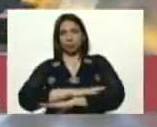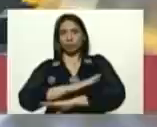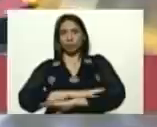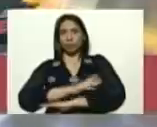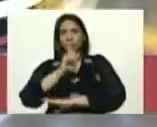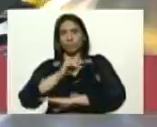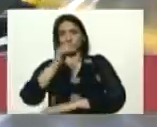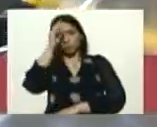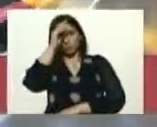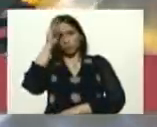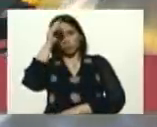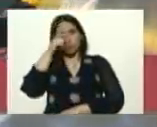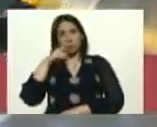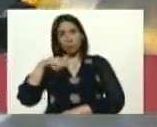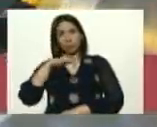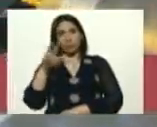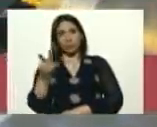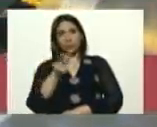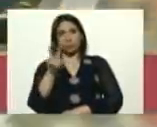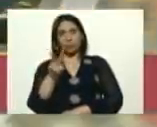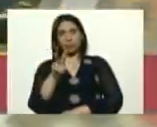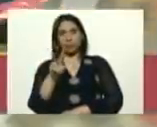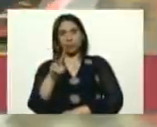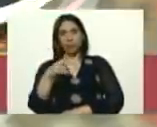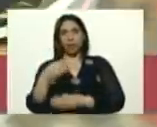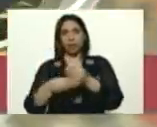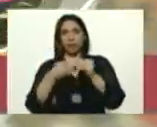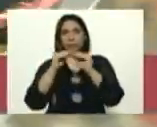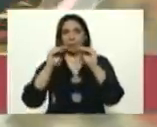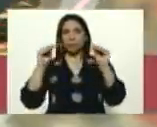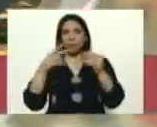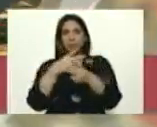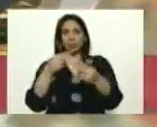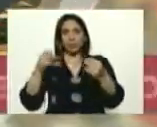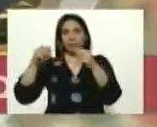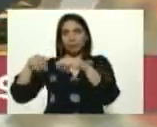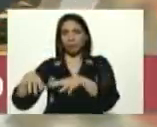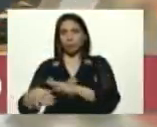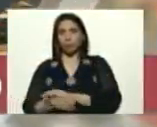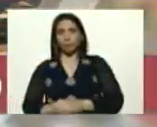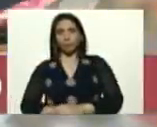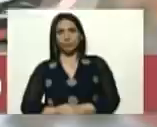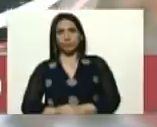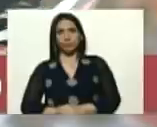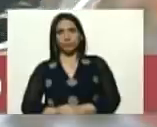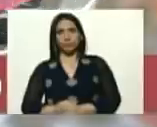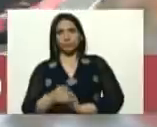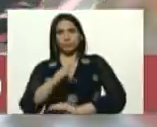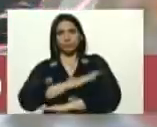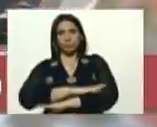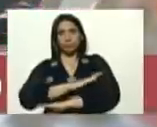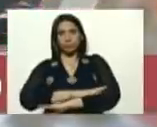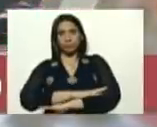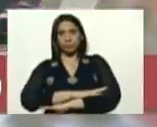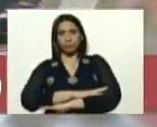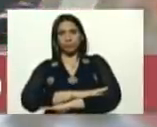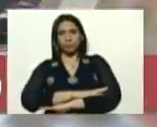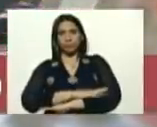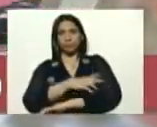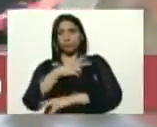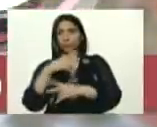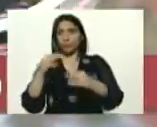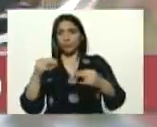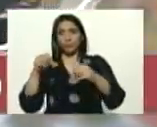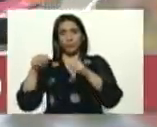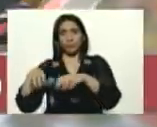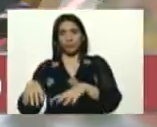la conciencia del pueblo venezolano. Hacemos un llamado a no abandonar esa disciplina, a no